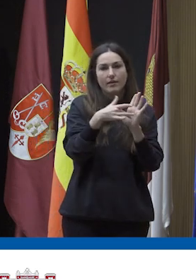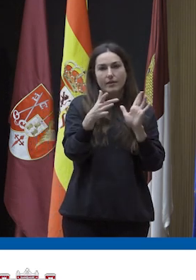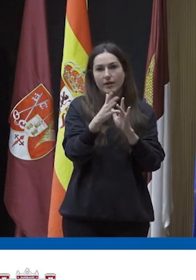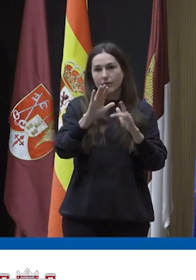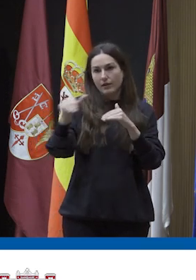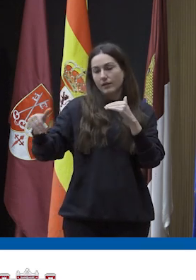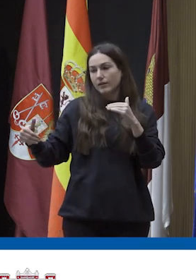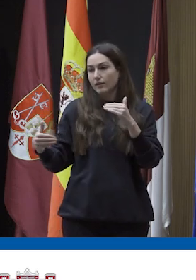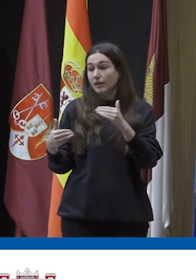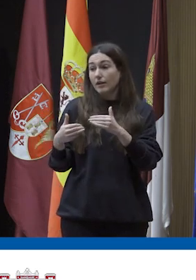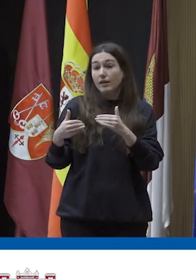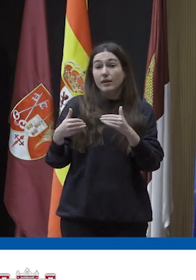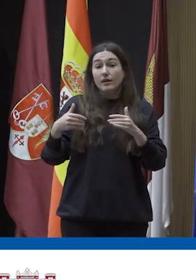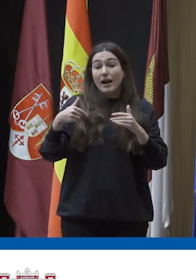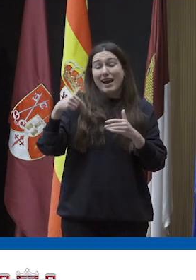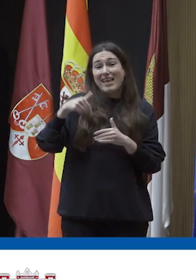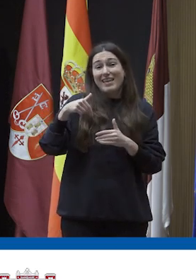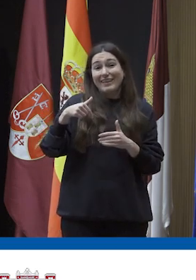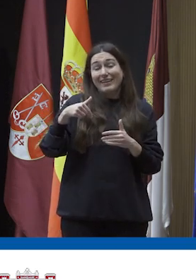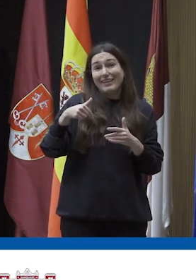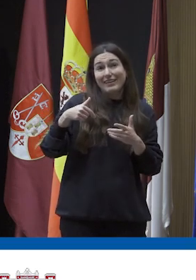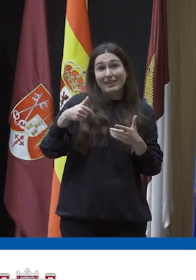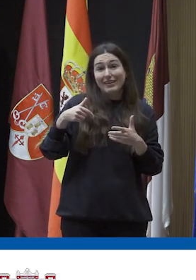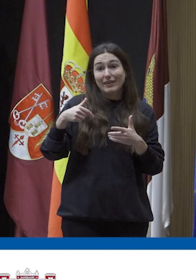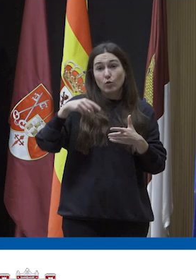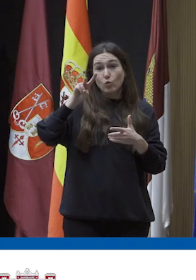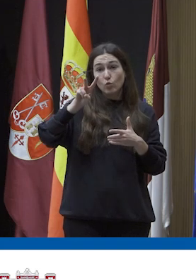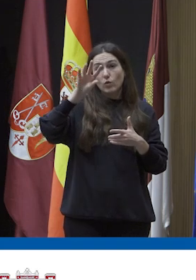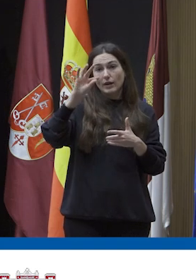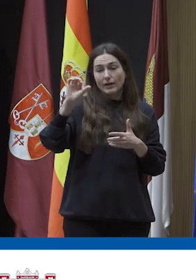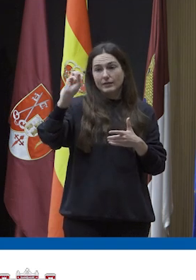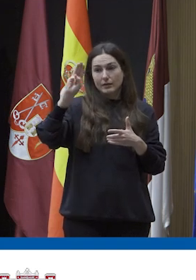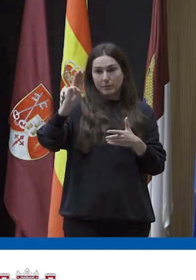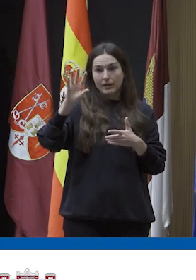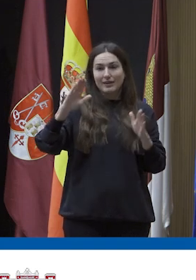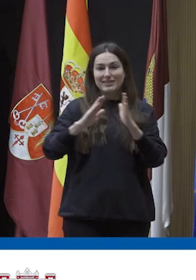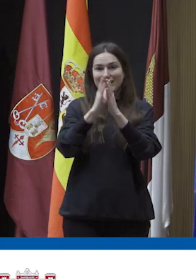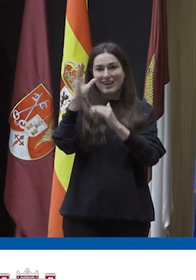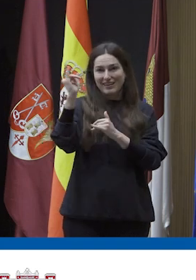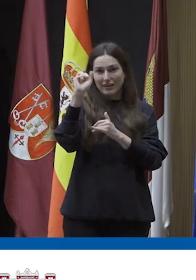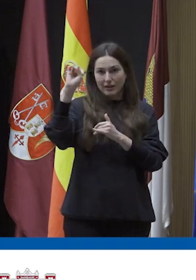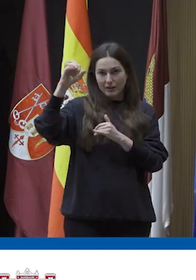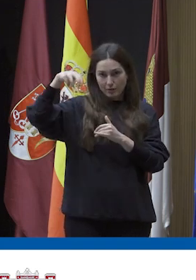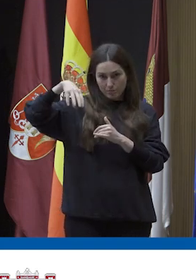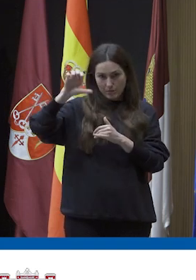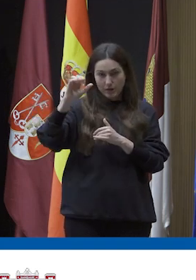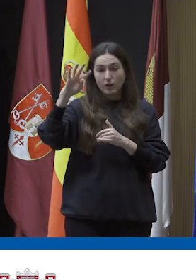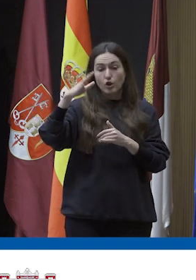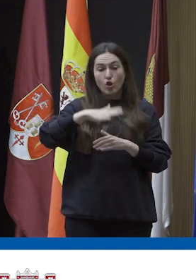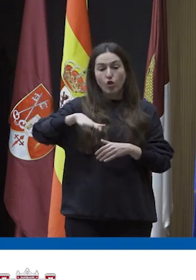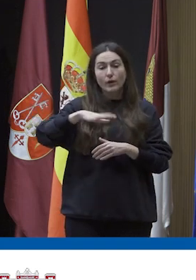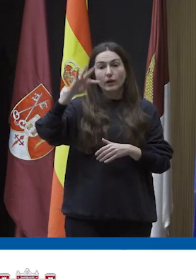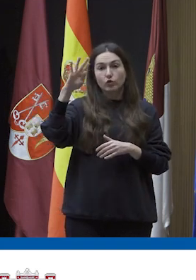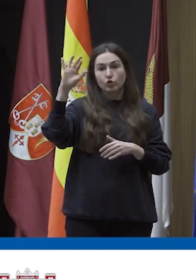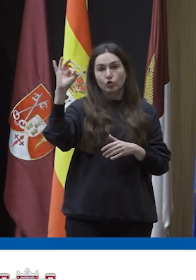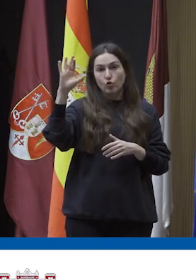del servicio de cardiología del Hospital USP San Jaime de Torrevieja, donde desarrolló su